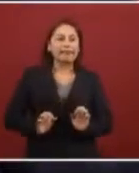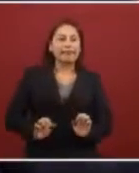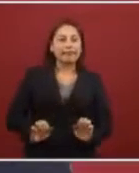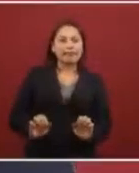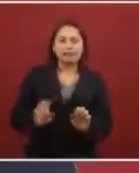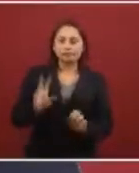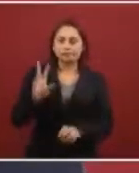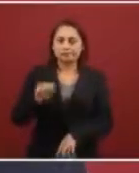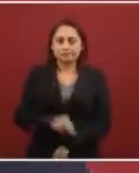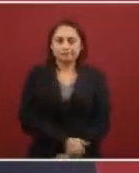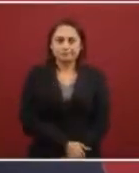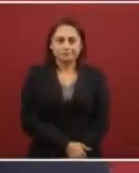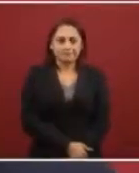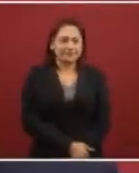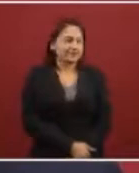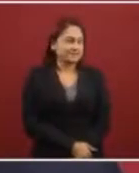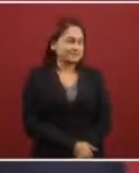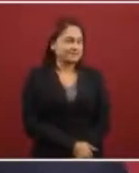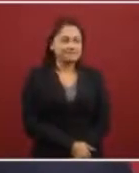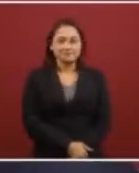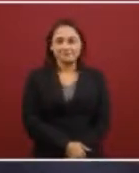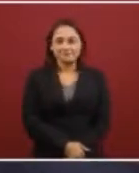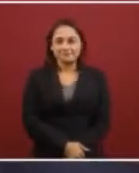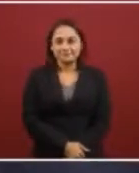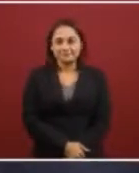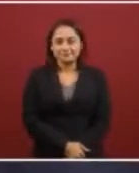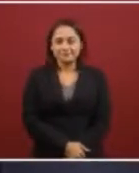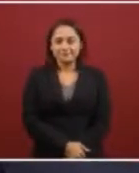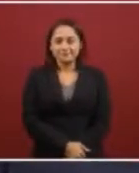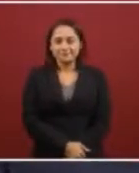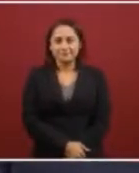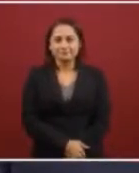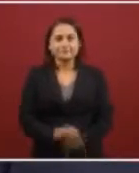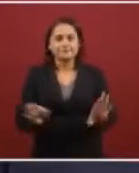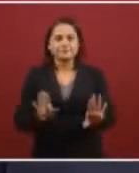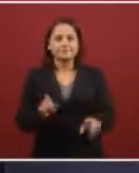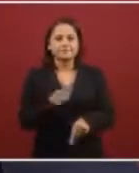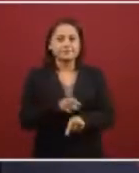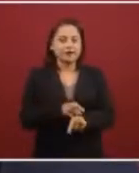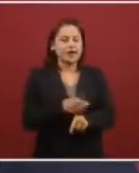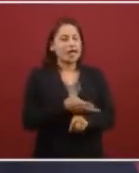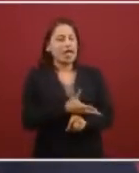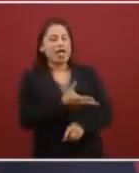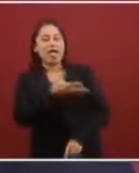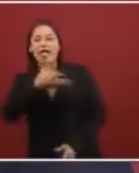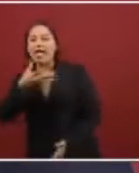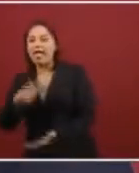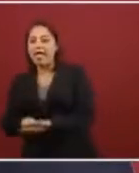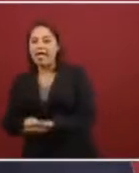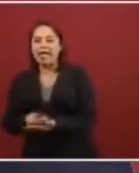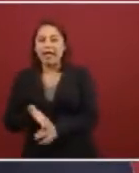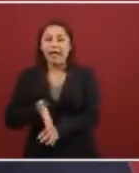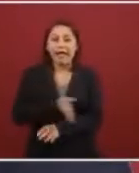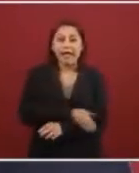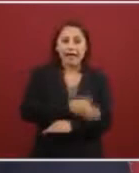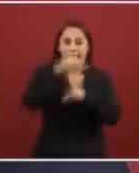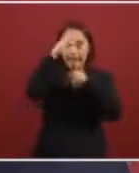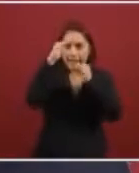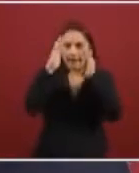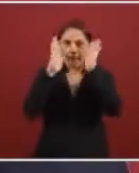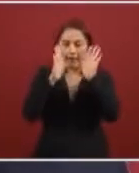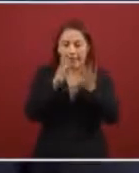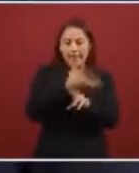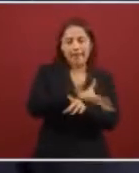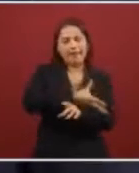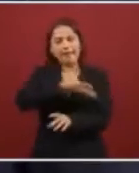Para concluir. O sea, nada. De conservadurismo. Of conservatism. O sea,